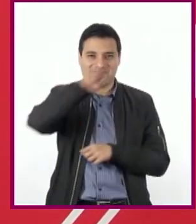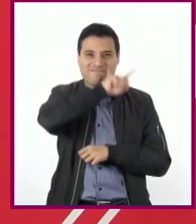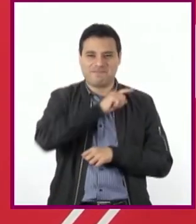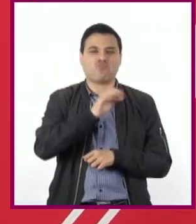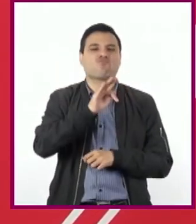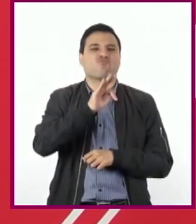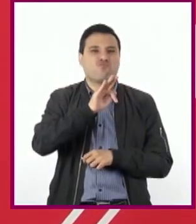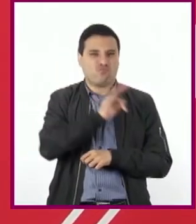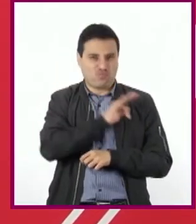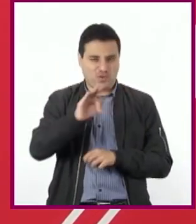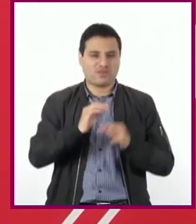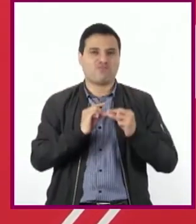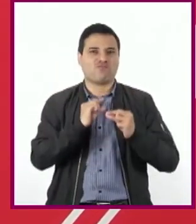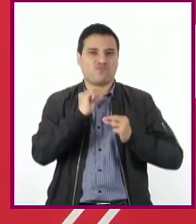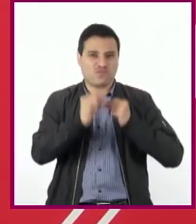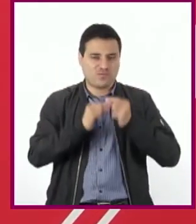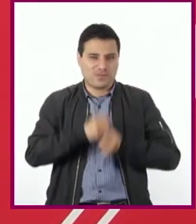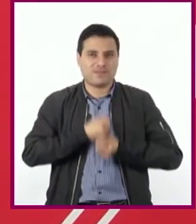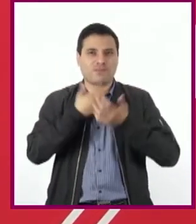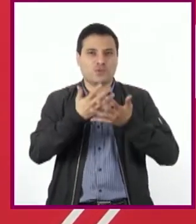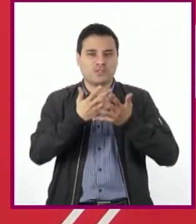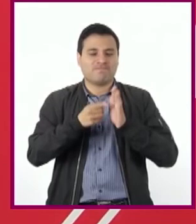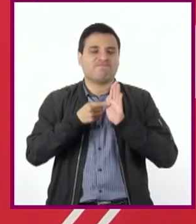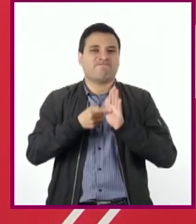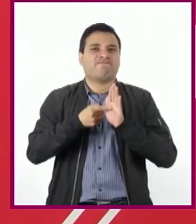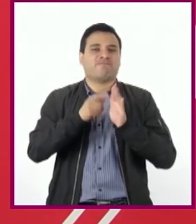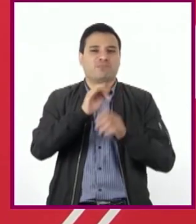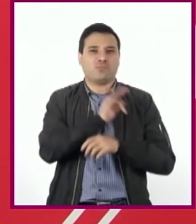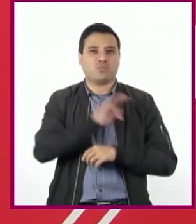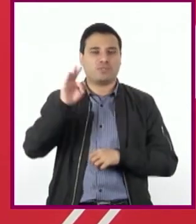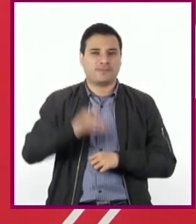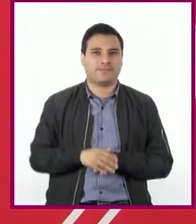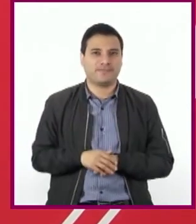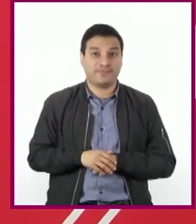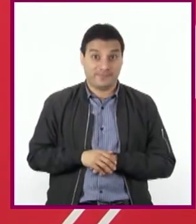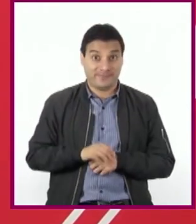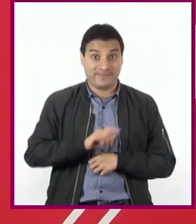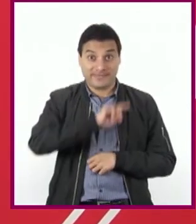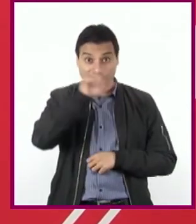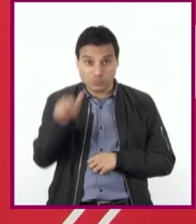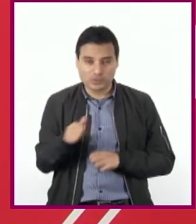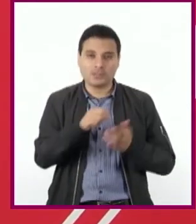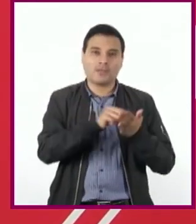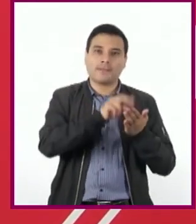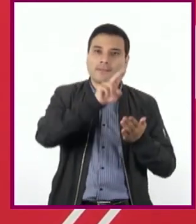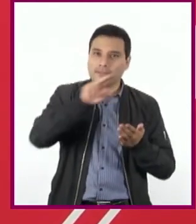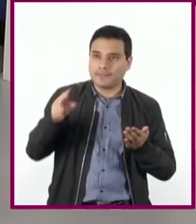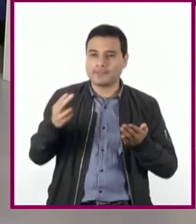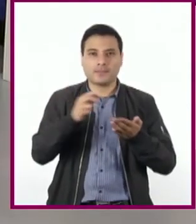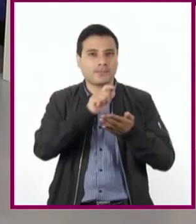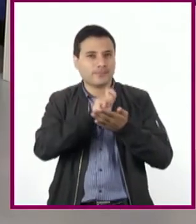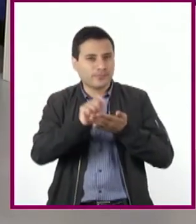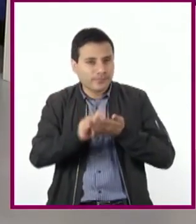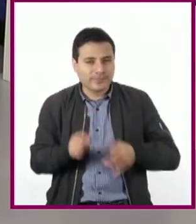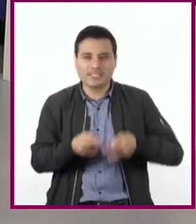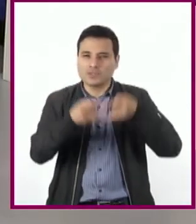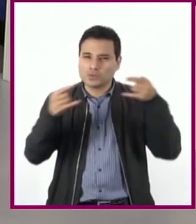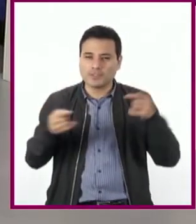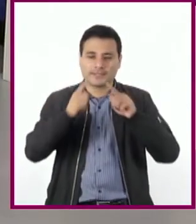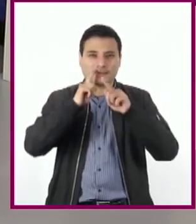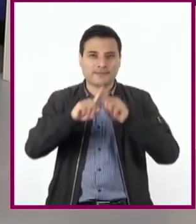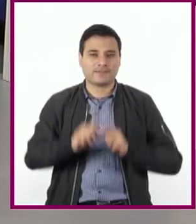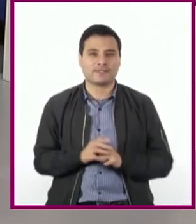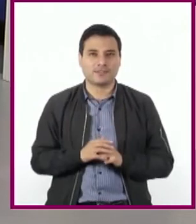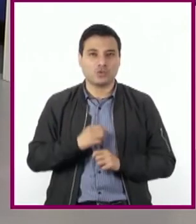herramienta más para poder expresar esas cosas que sienten y transformarlas en expresiones artísticas. Les